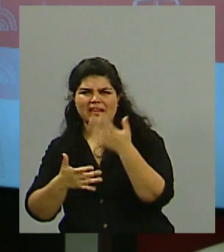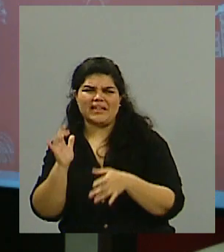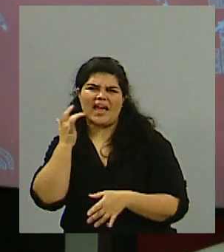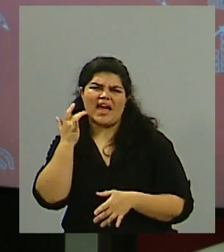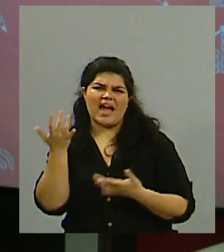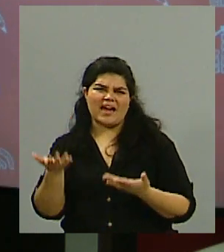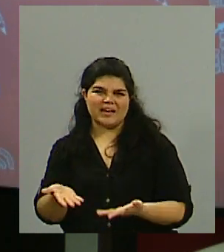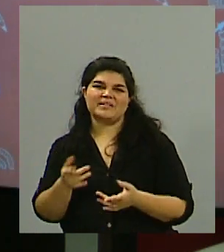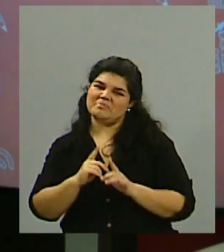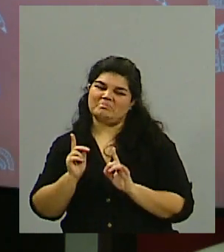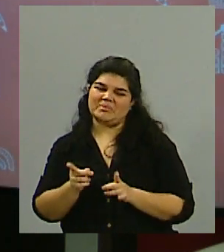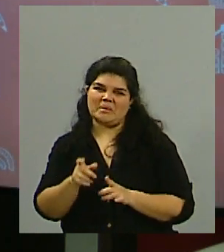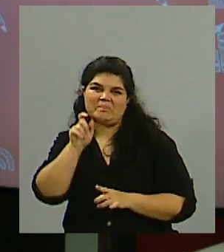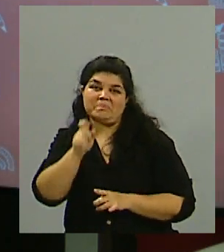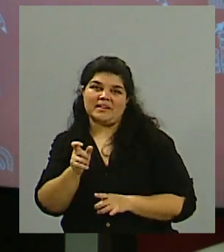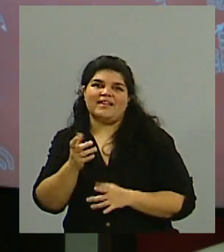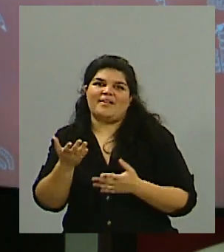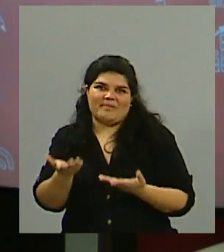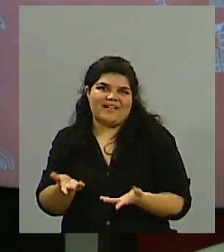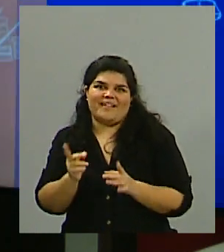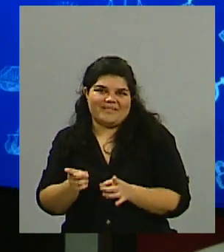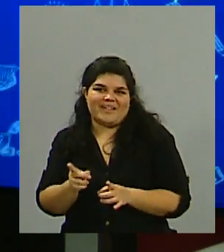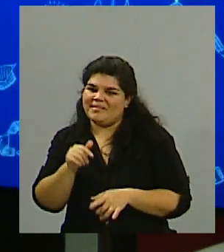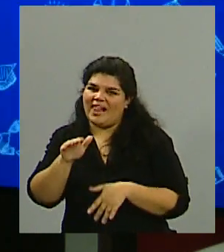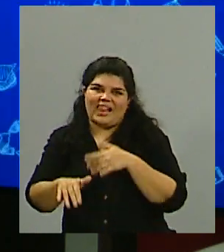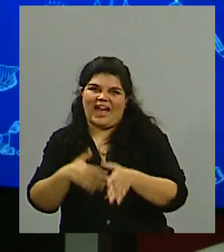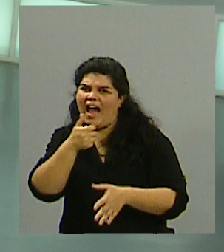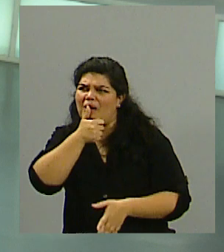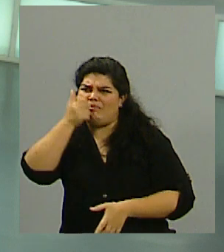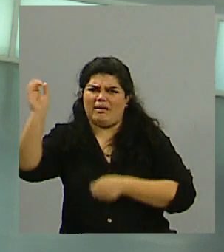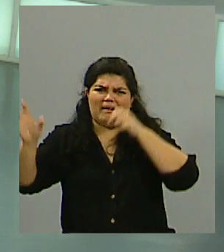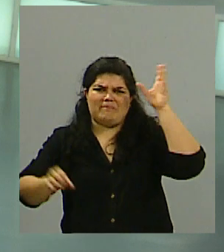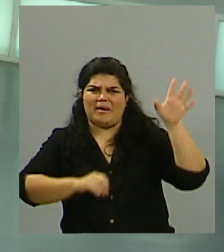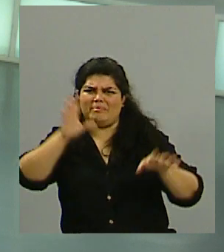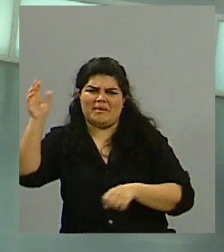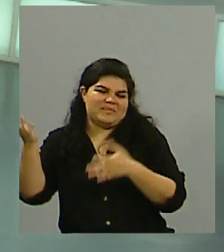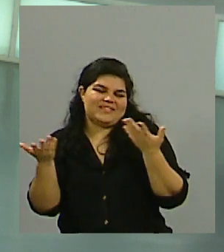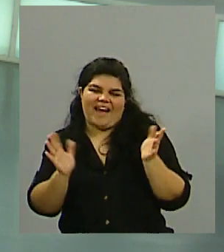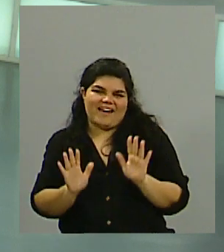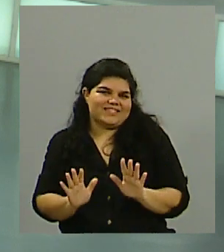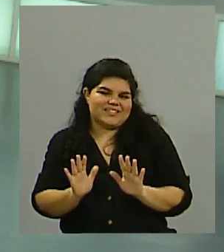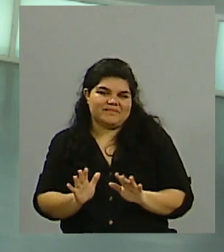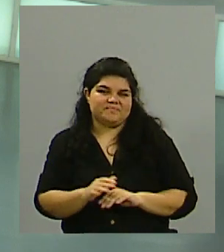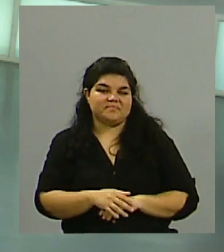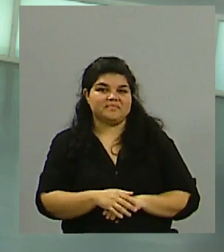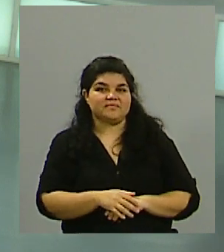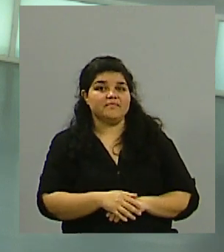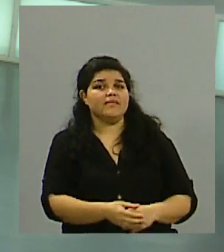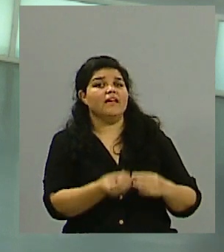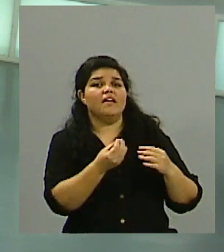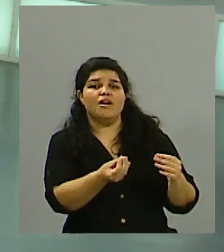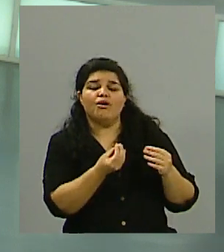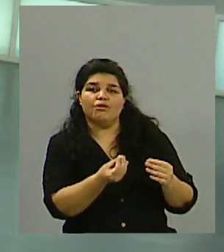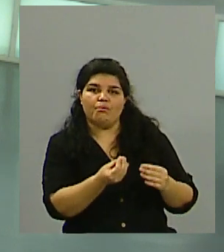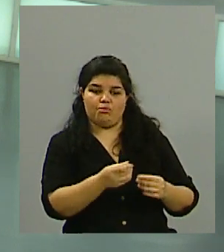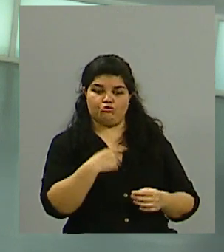un valor, pero esto es caro, es accesible. En realidad sí. Porque, bueno, las personas tenemos obra social. Es